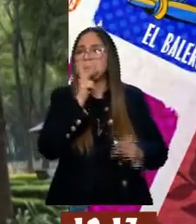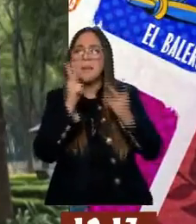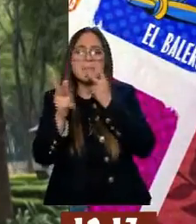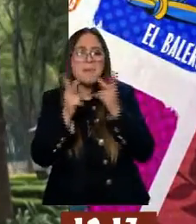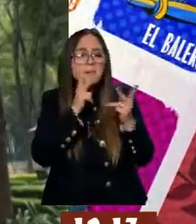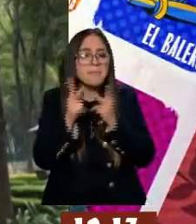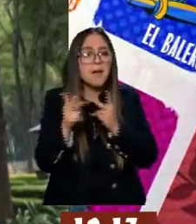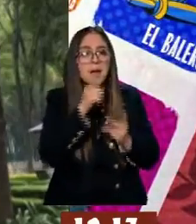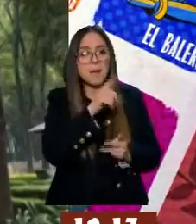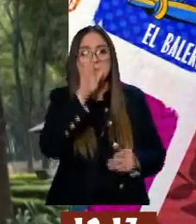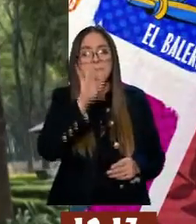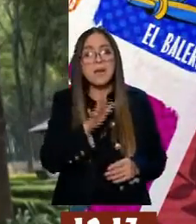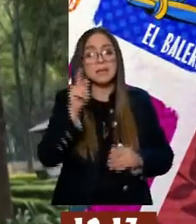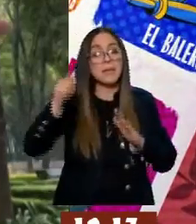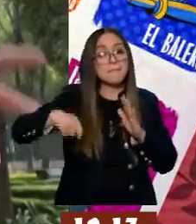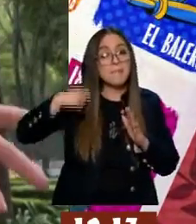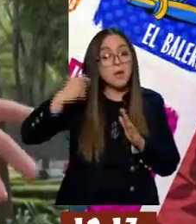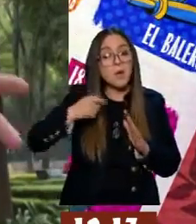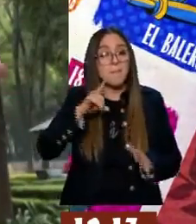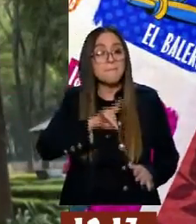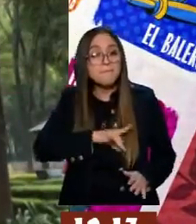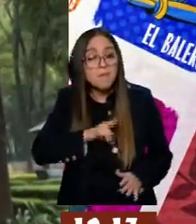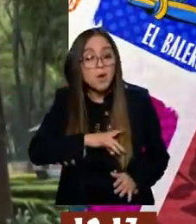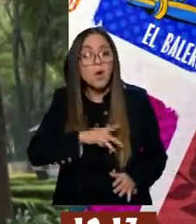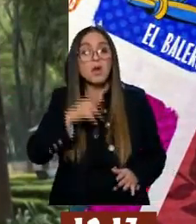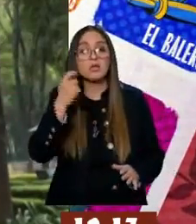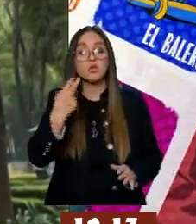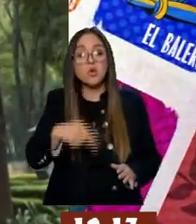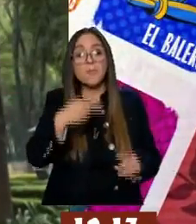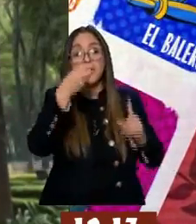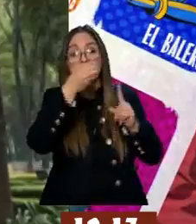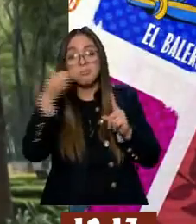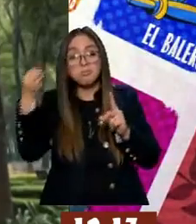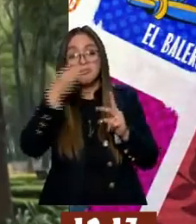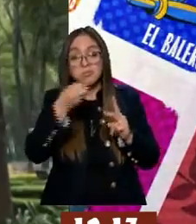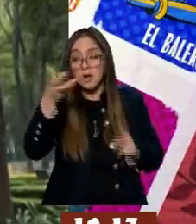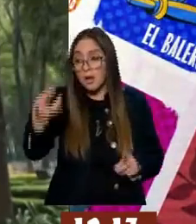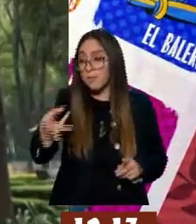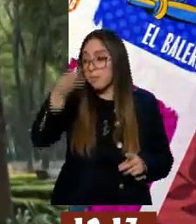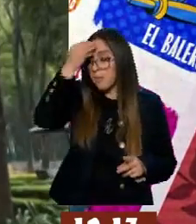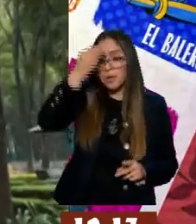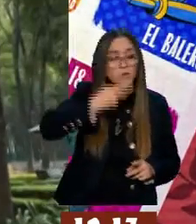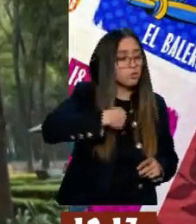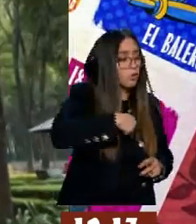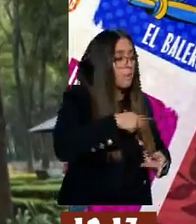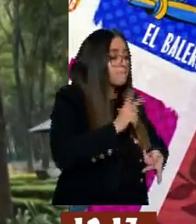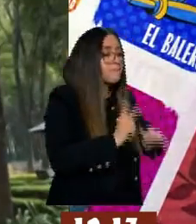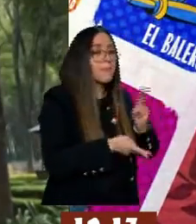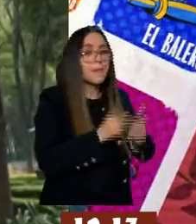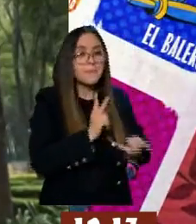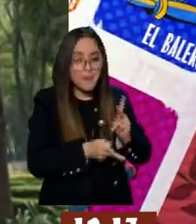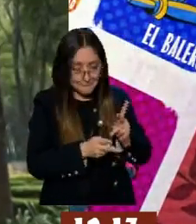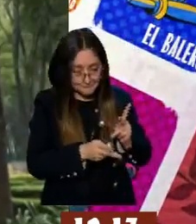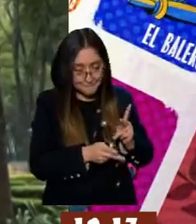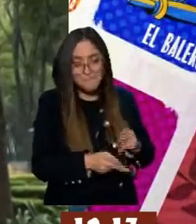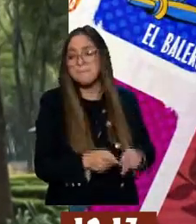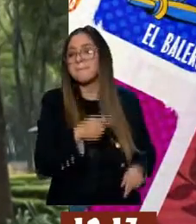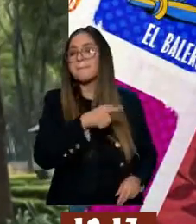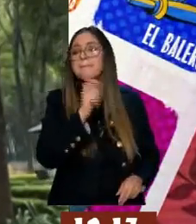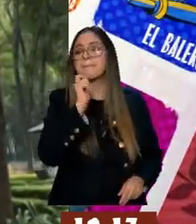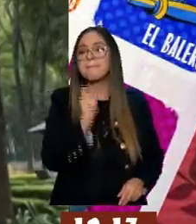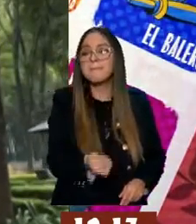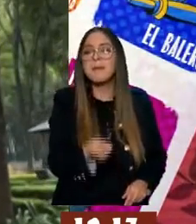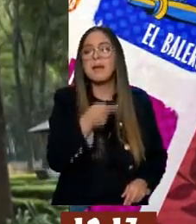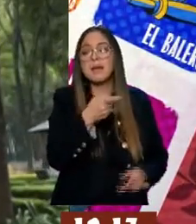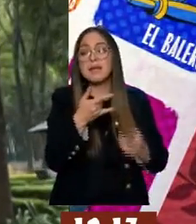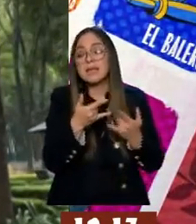terror, como ya lo hemos visto otras veces, sirve de alegoría para hablar de otras cosas. A grandes rasgos, Bárbaro es la historia de